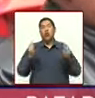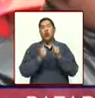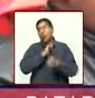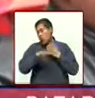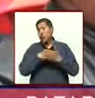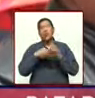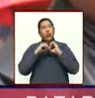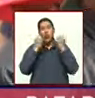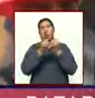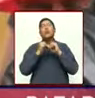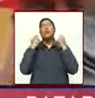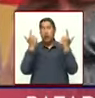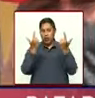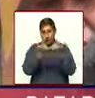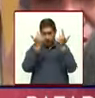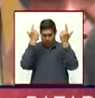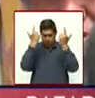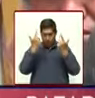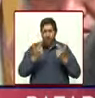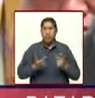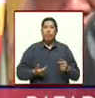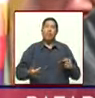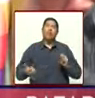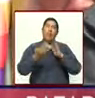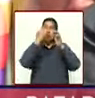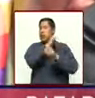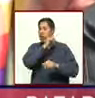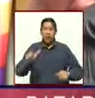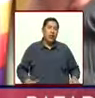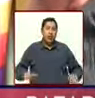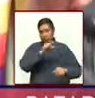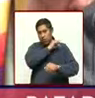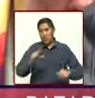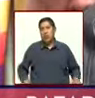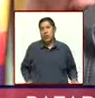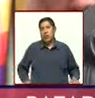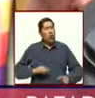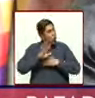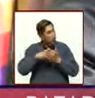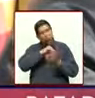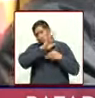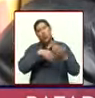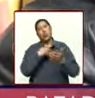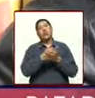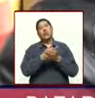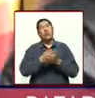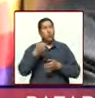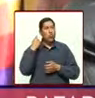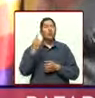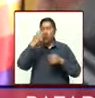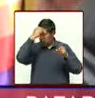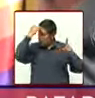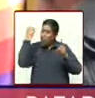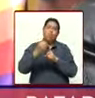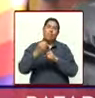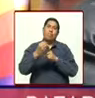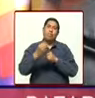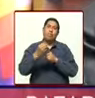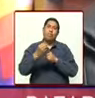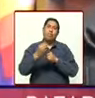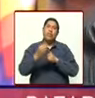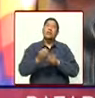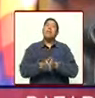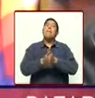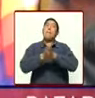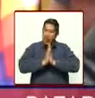todas las organizaciones sociales, alcaldes, gobernadores que se han sumado. Todos y todos con un solo objetivo,